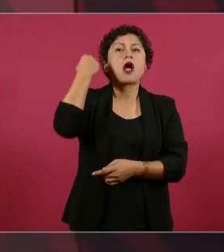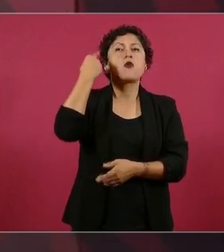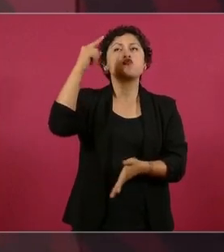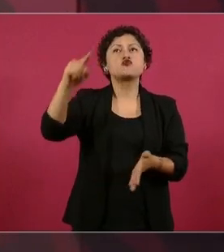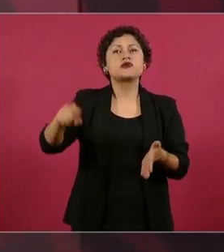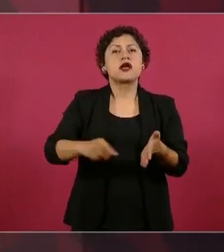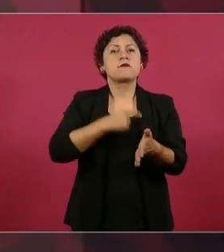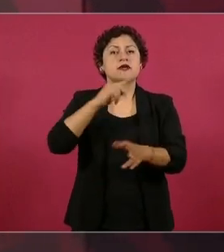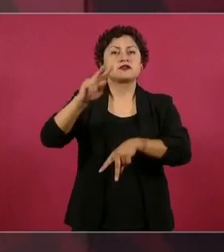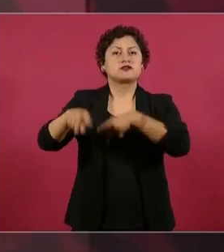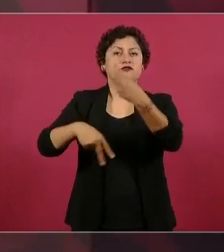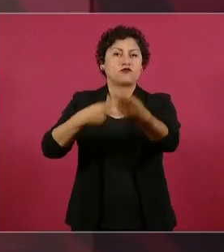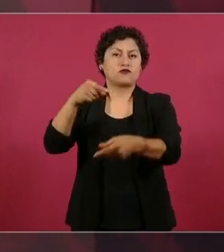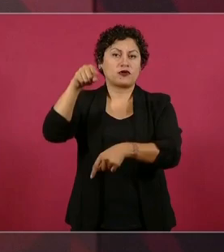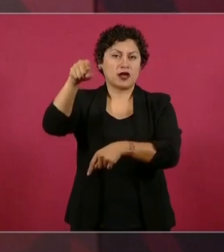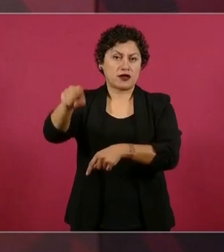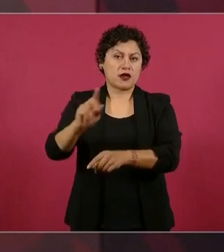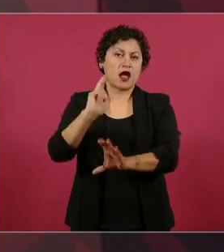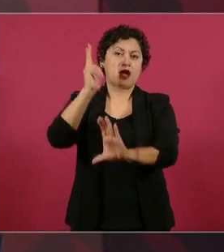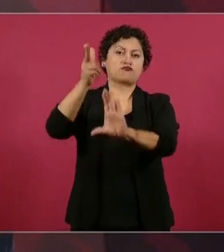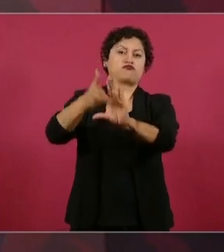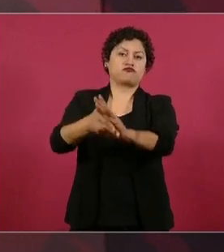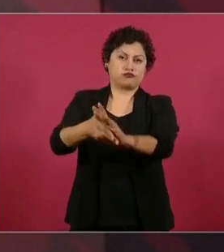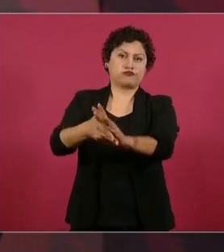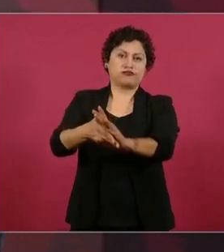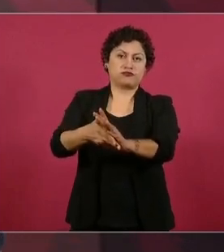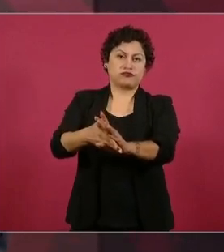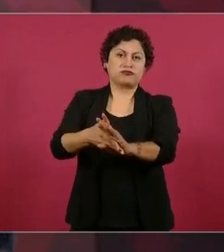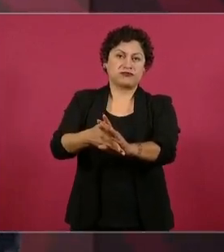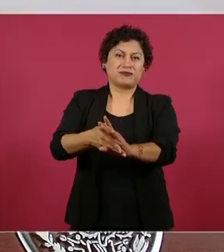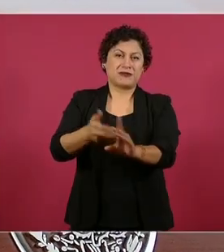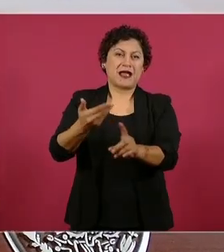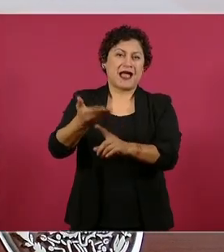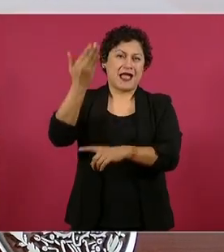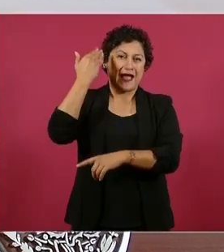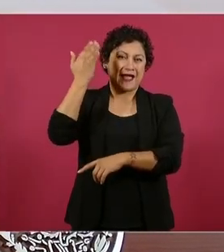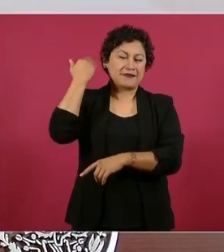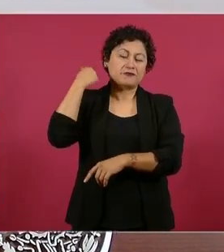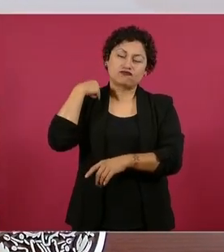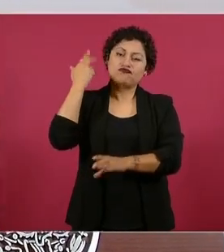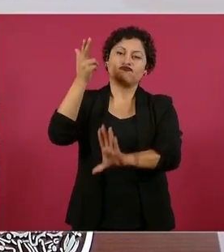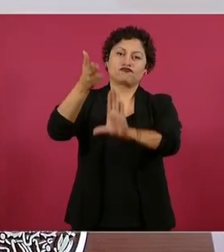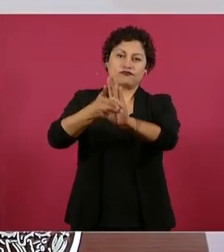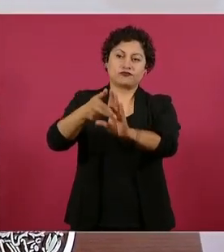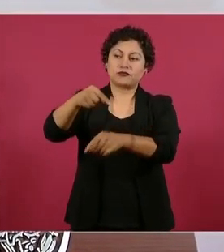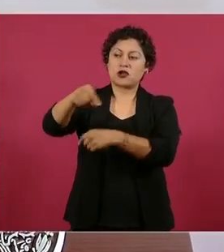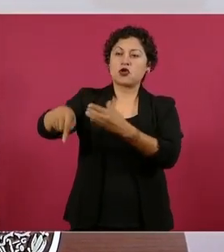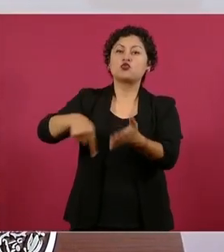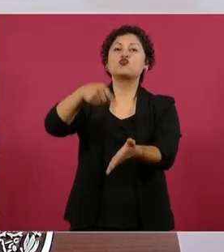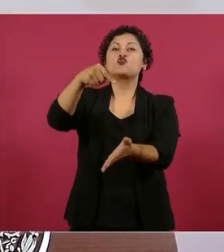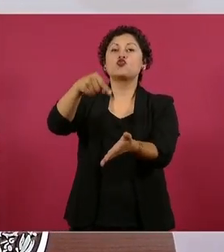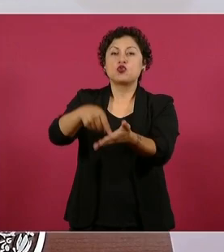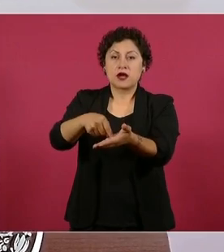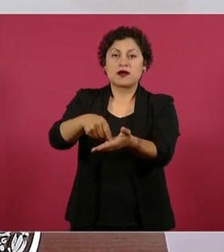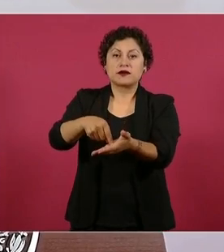cuando el éxodo por la democracia, es por Río Frío, pertenece a Puebla.